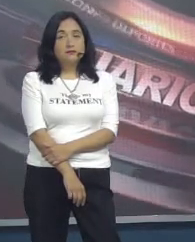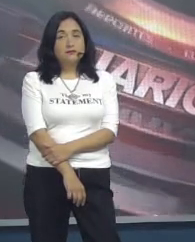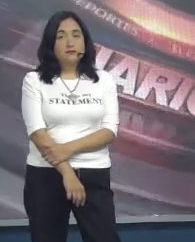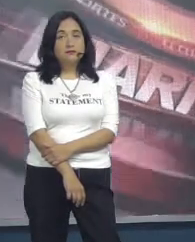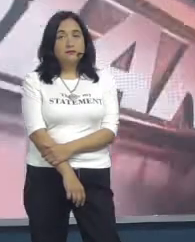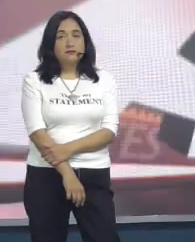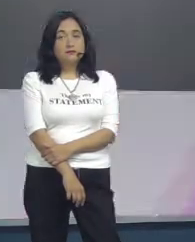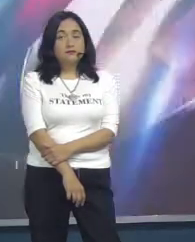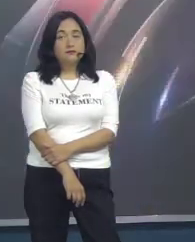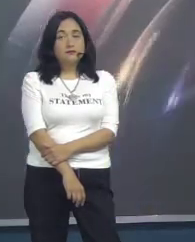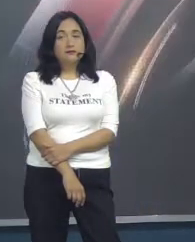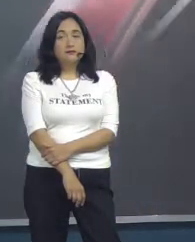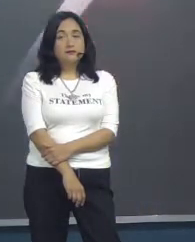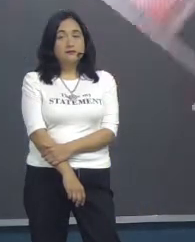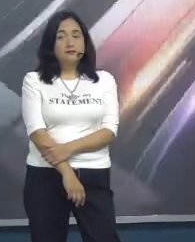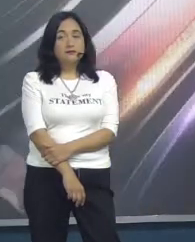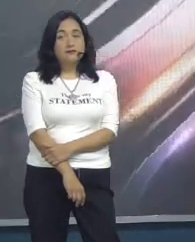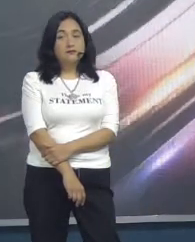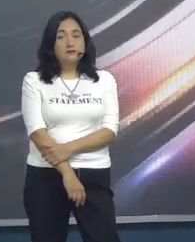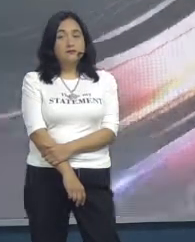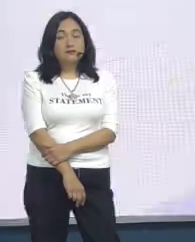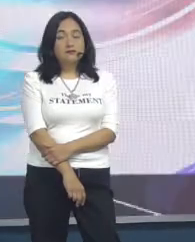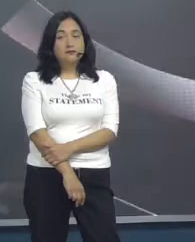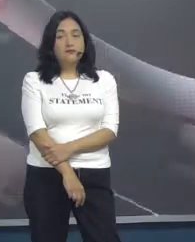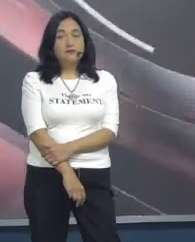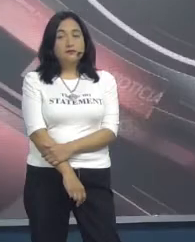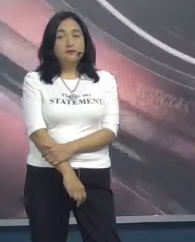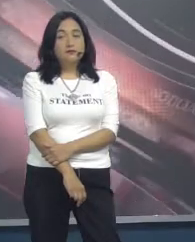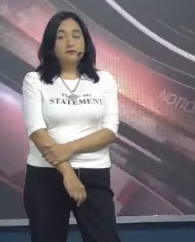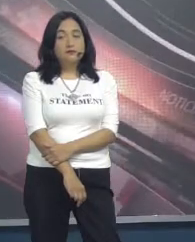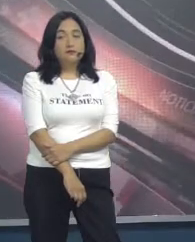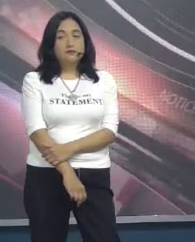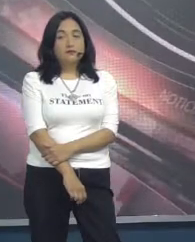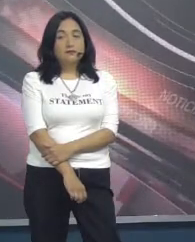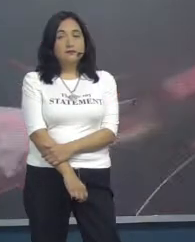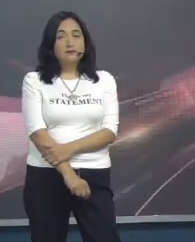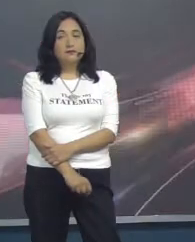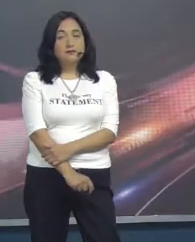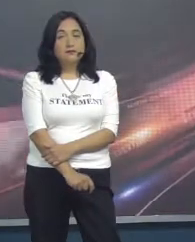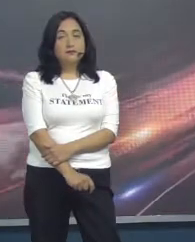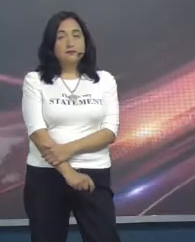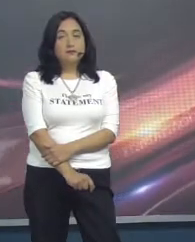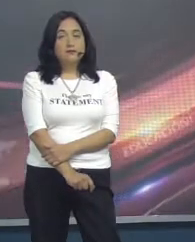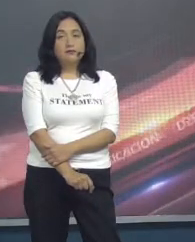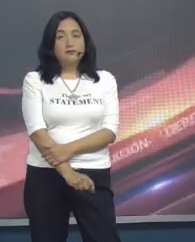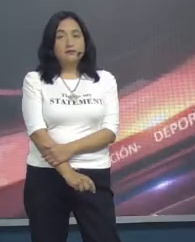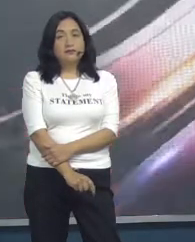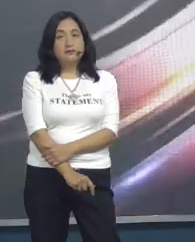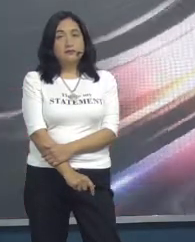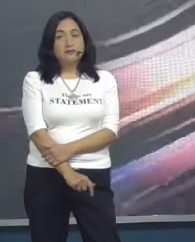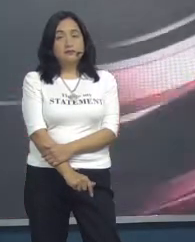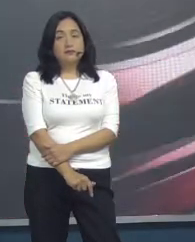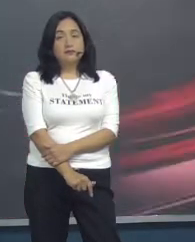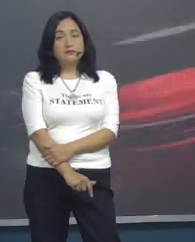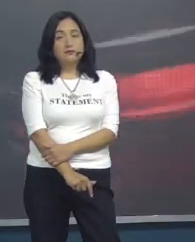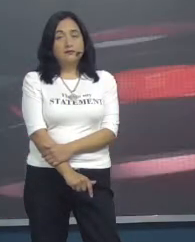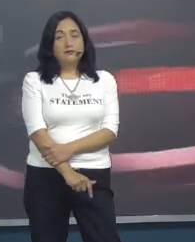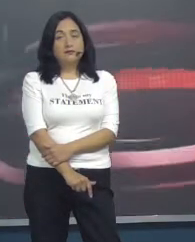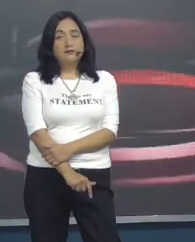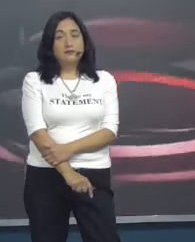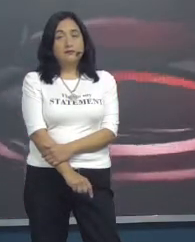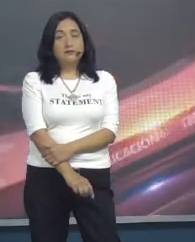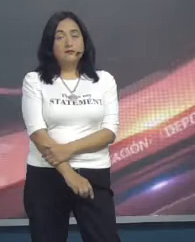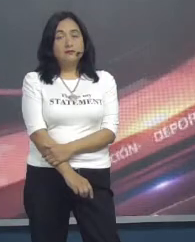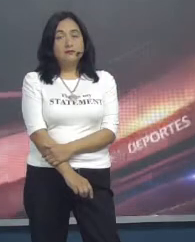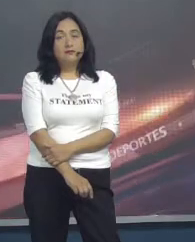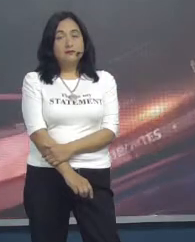porque queremos ver qué es lo que sucede a partir de que se levante la fase 1 y la agenda del